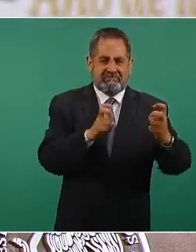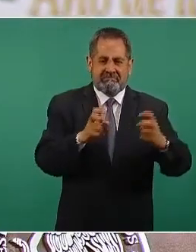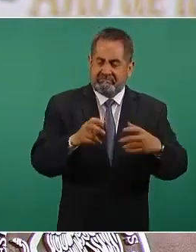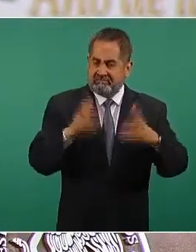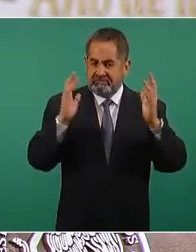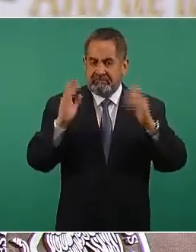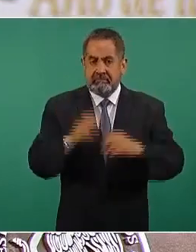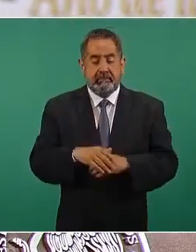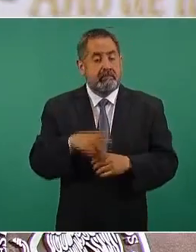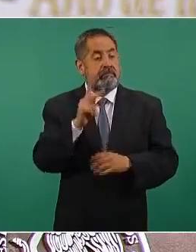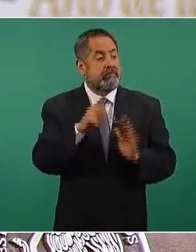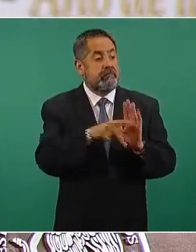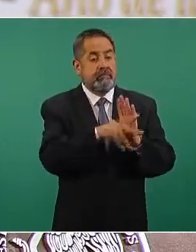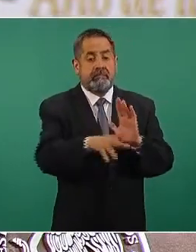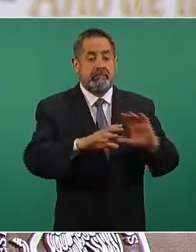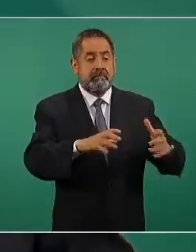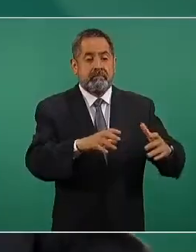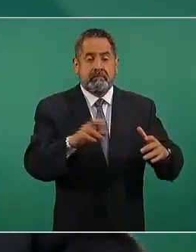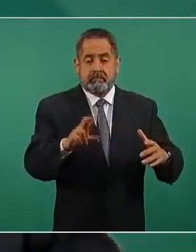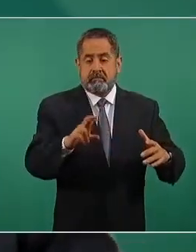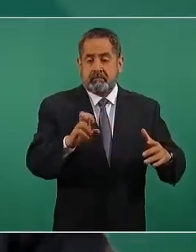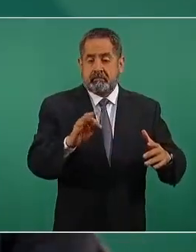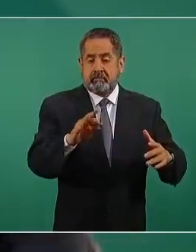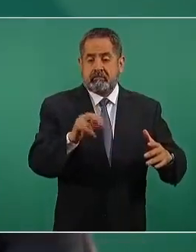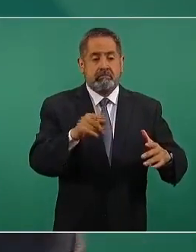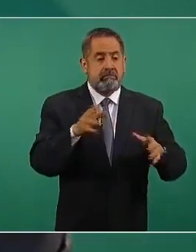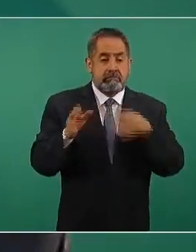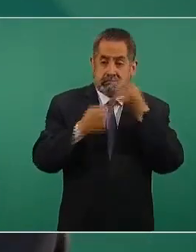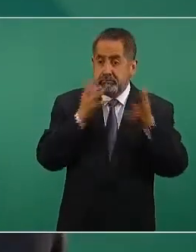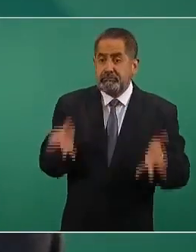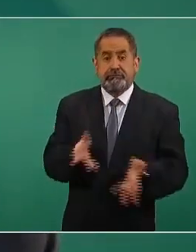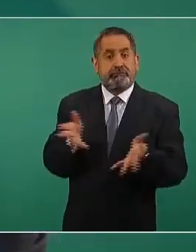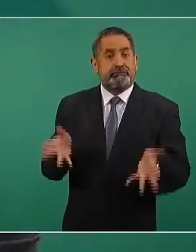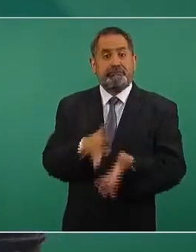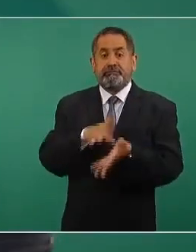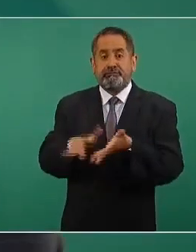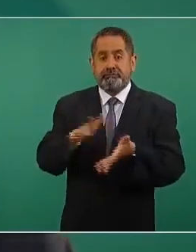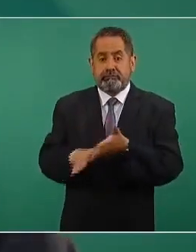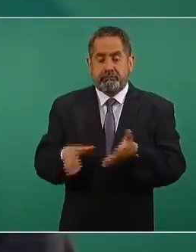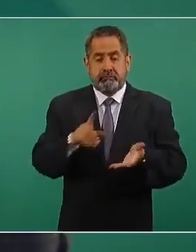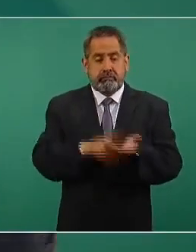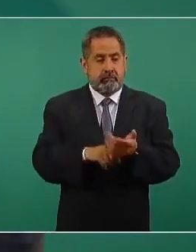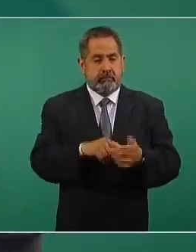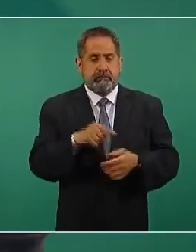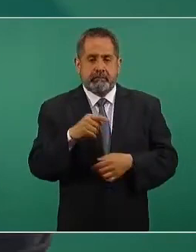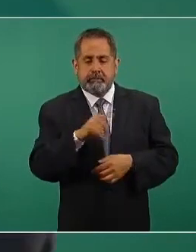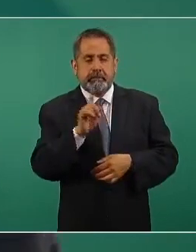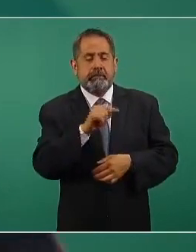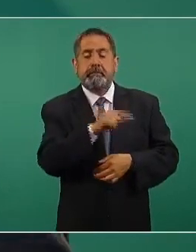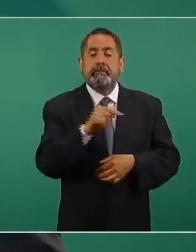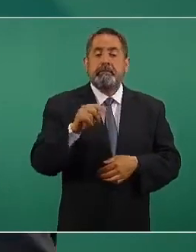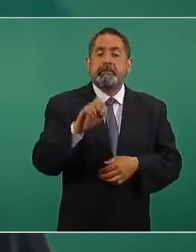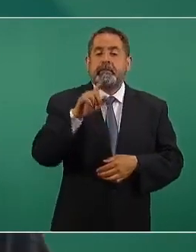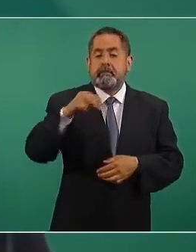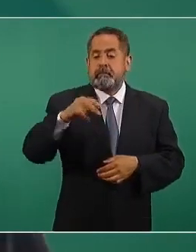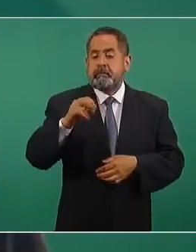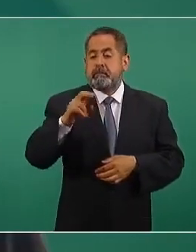Pero el Reforma los promueve, no el Reforma, el Norte.